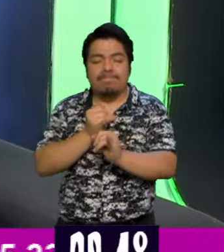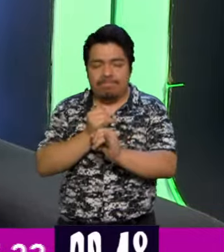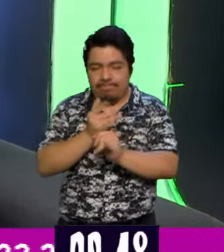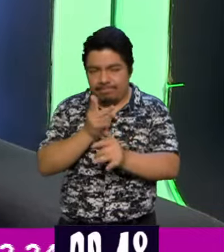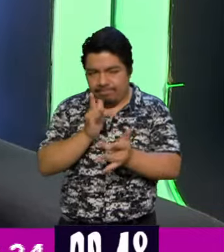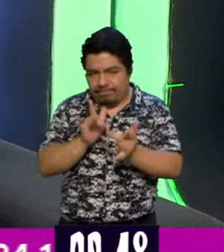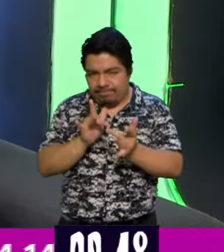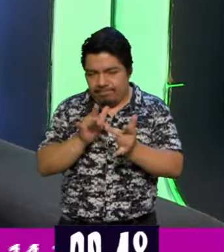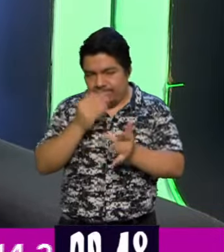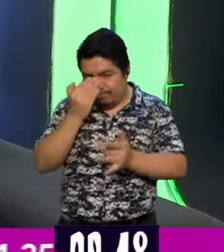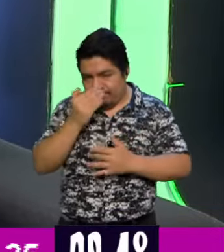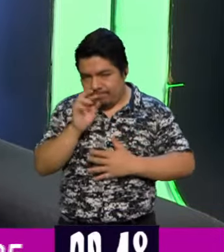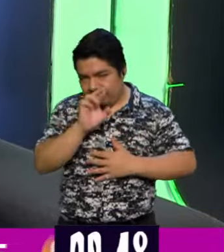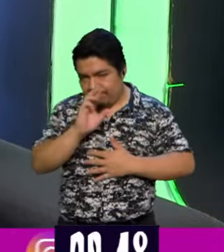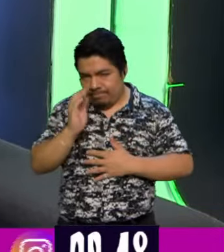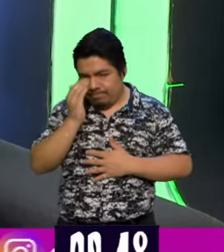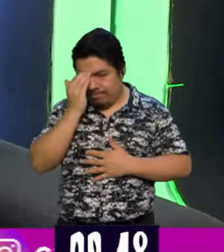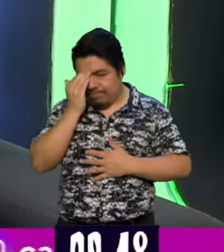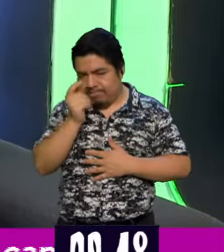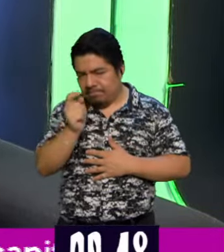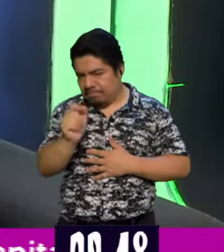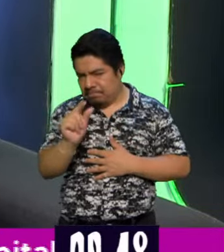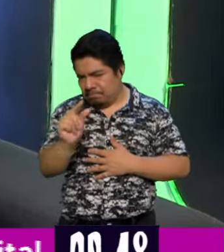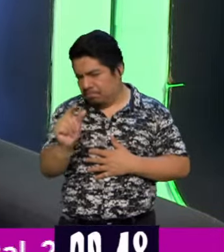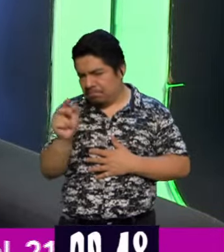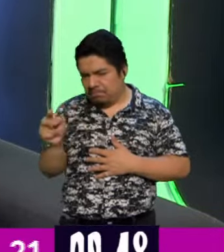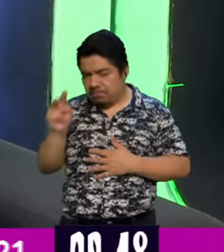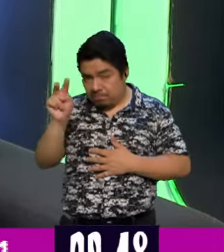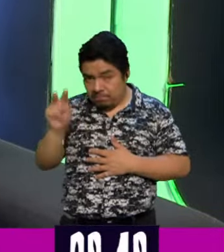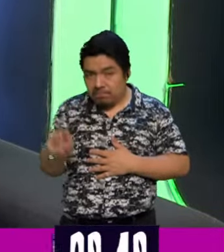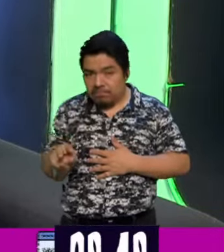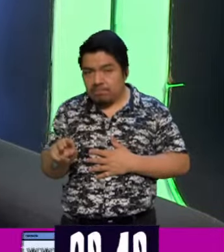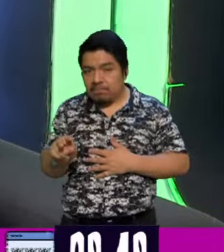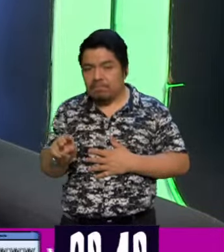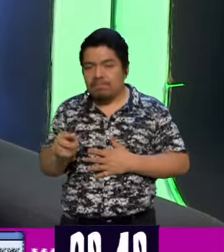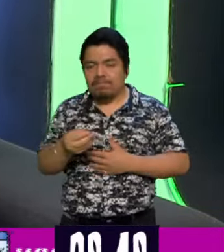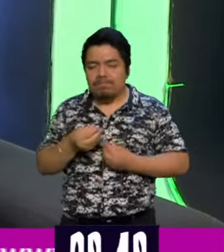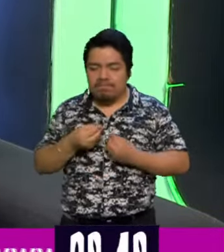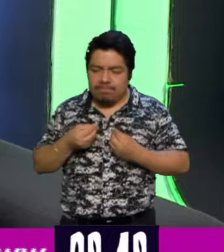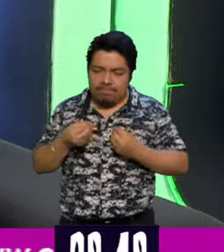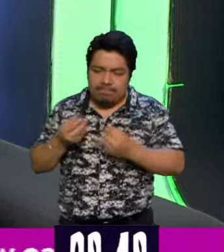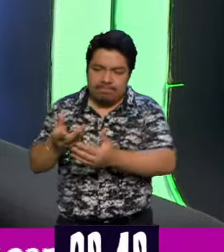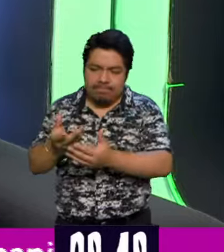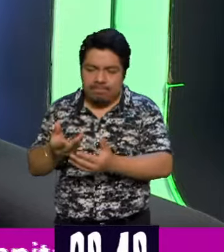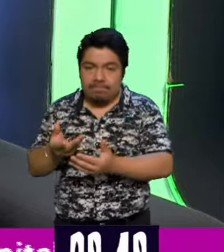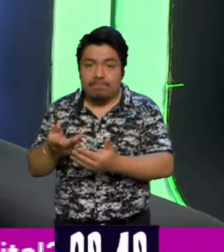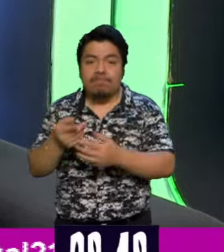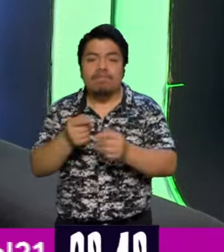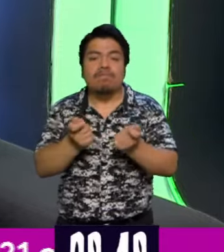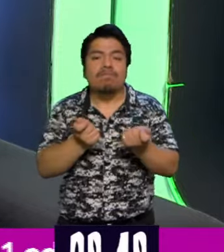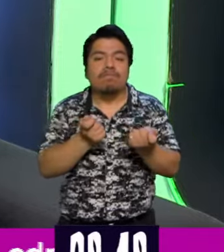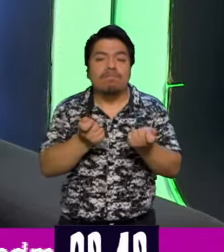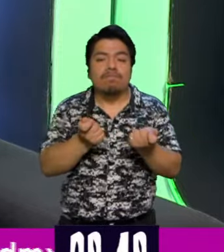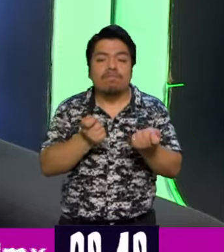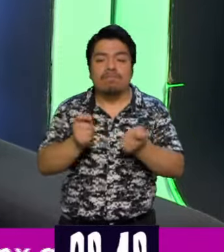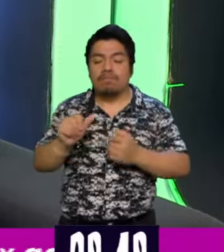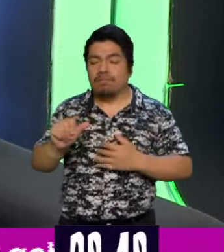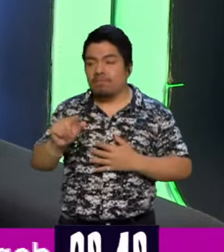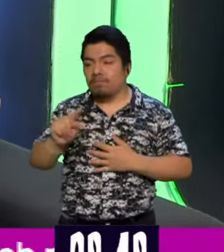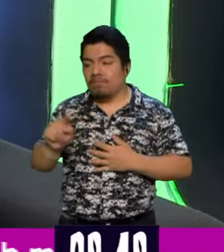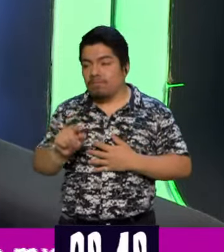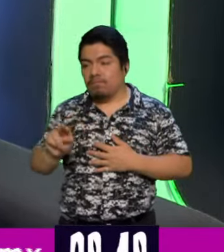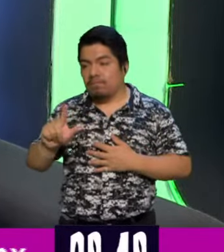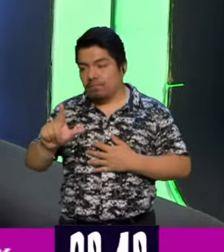pena reconocer sobre todo un fragmento de verdad encomiable en la conducción de Azul Alzaga y